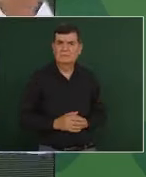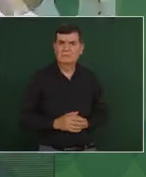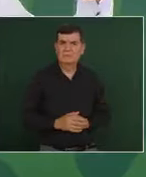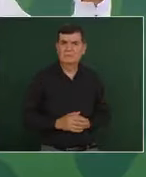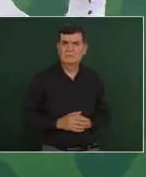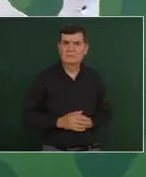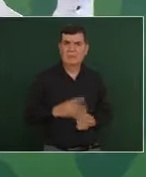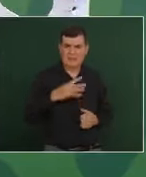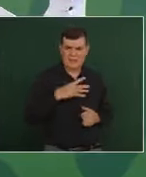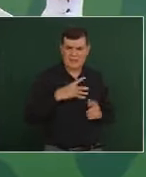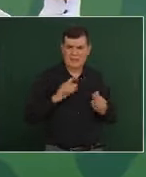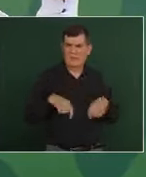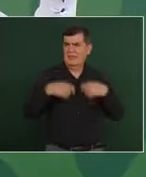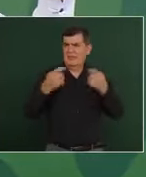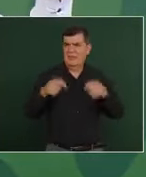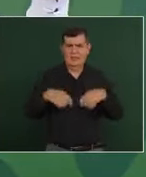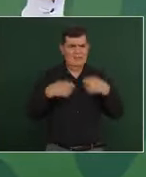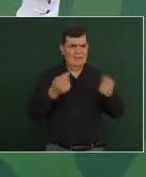se han entregado,